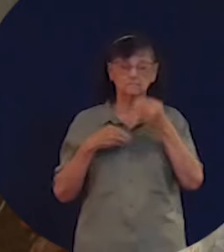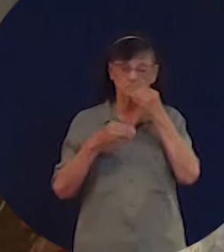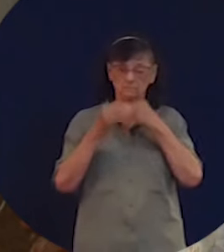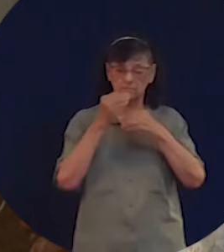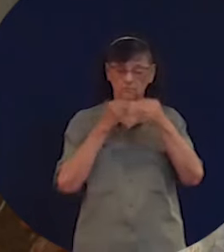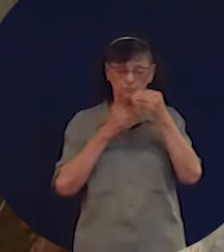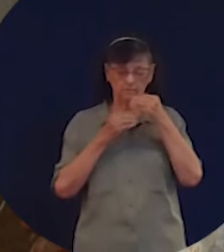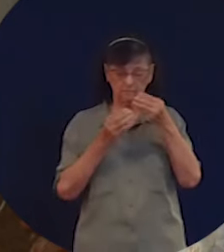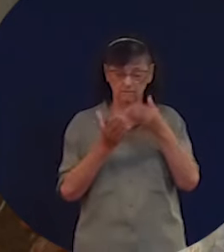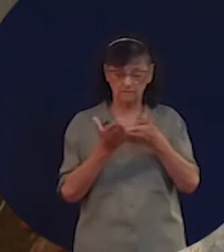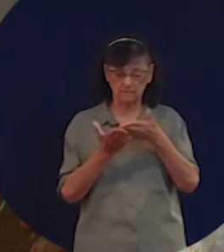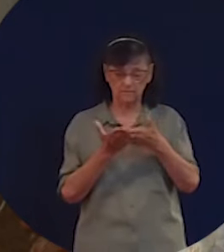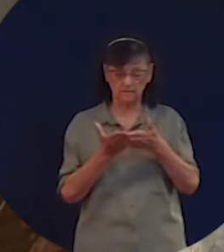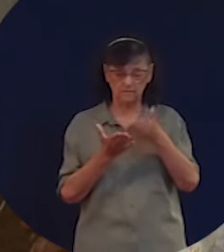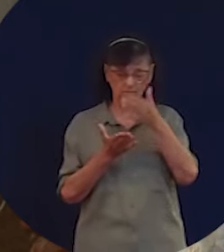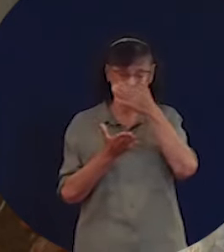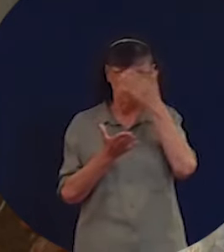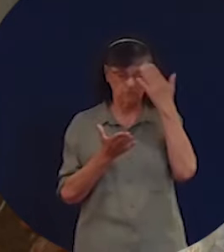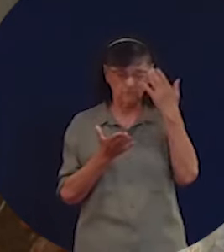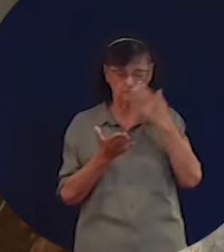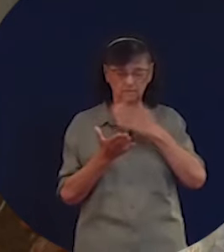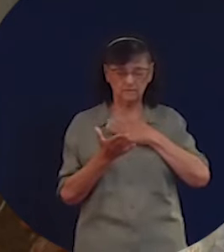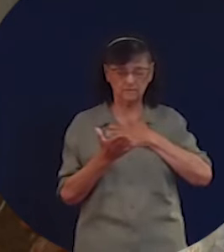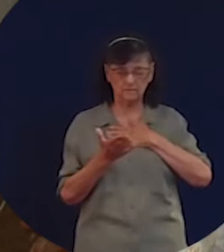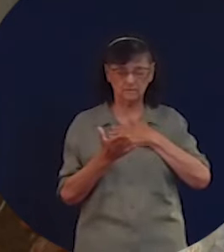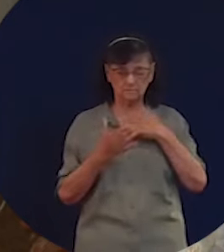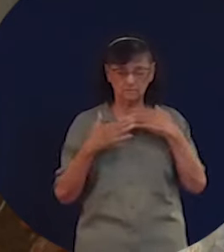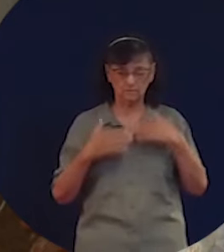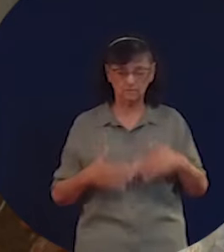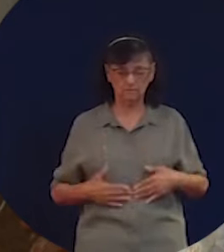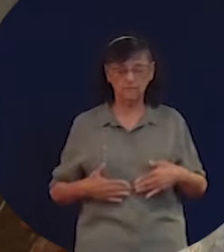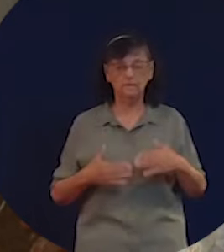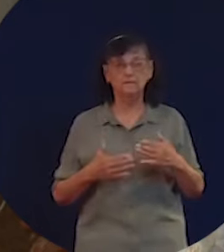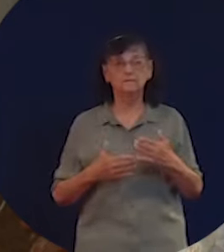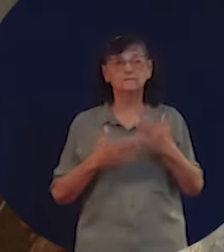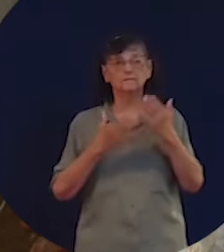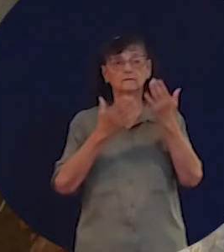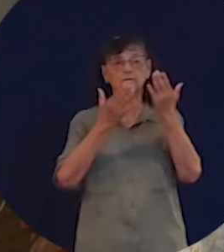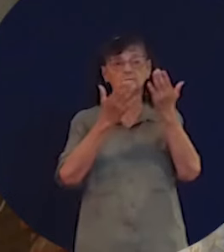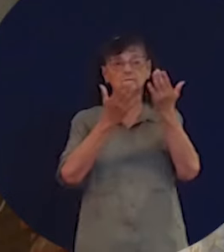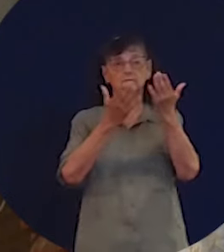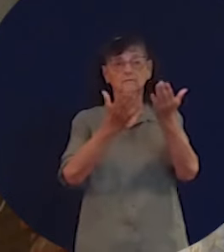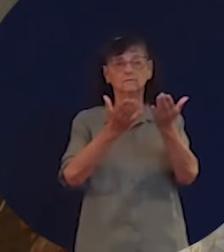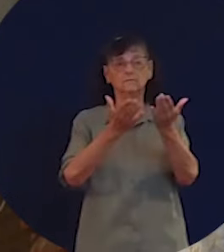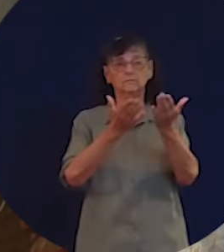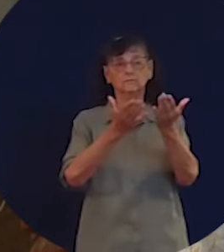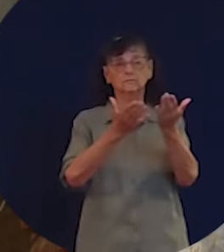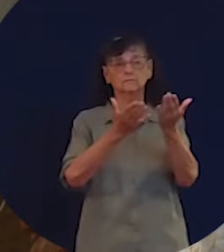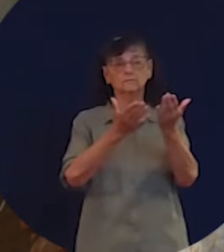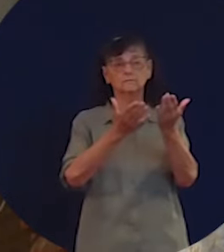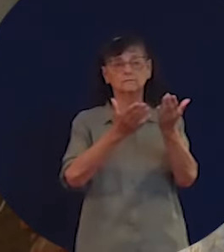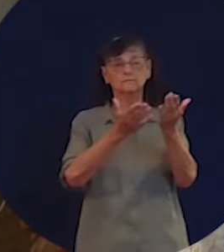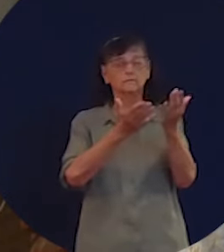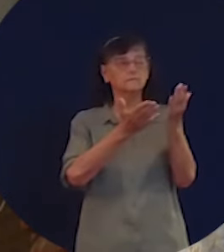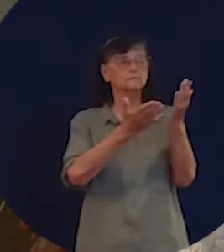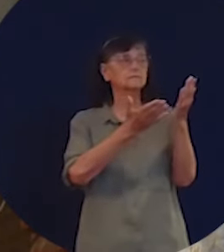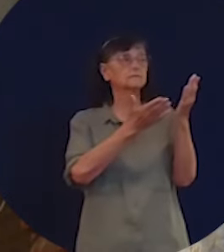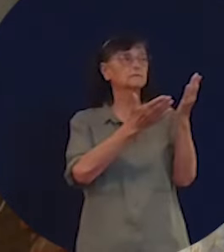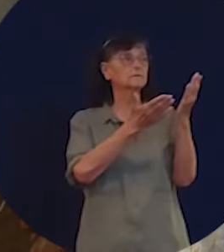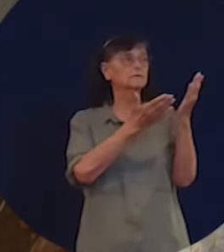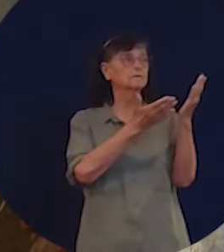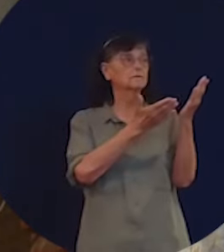tomen y coman todos de él, porque esto es mi cuerpo, que será entregado por ustedes.